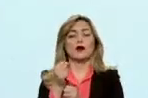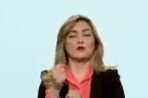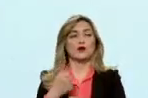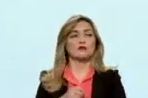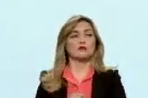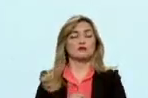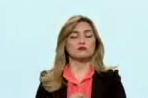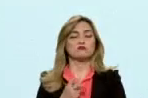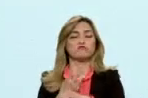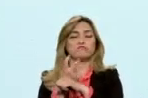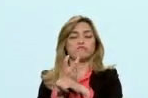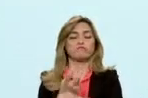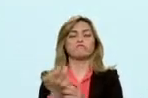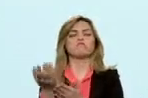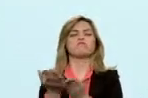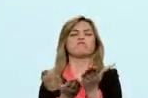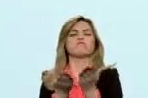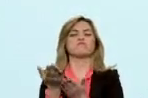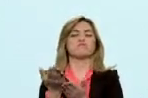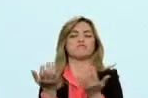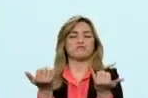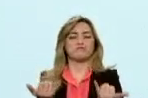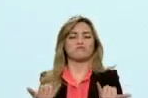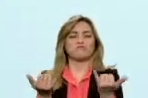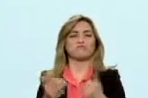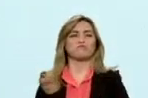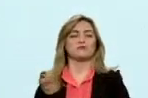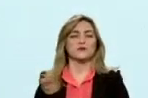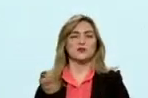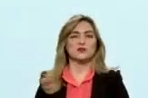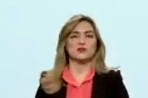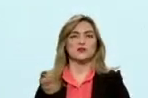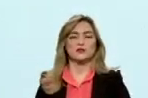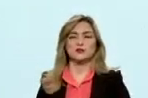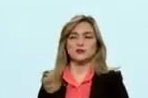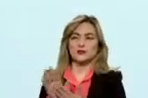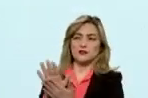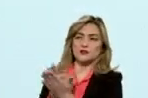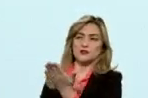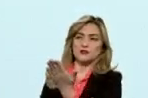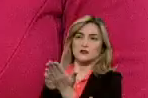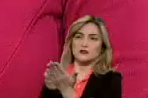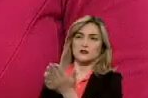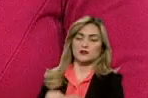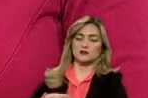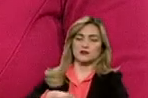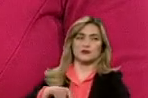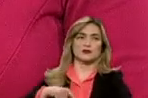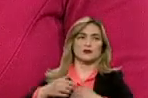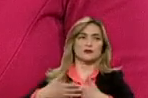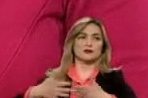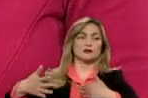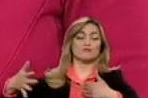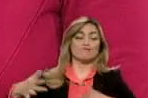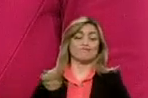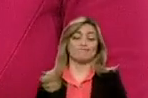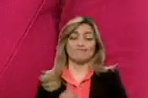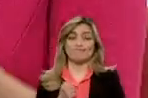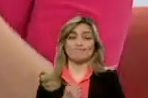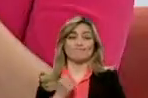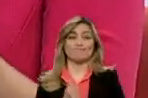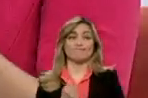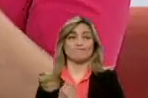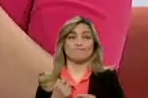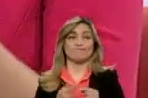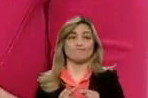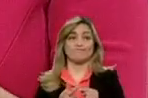ha dotado este servicio durante esta época. ¿Por qué no pensar en ello? Pero eso es un proyecto en definitiva a largo plazo y que no se ha venido trabajando en la capital.